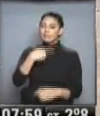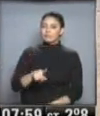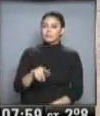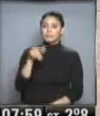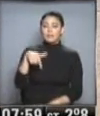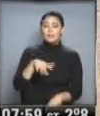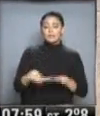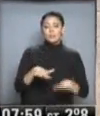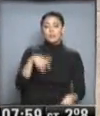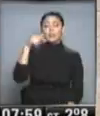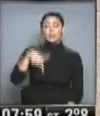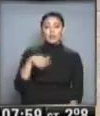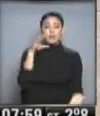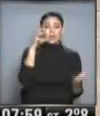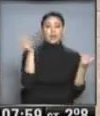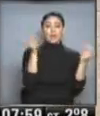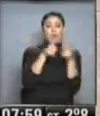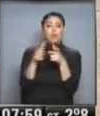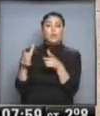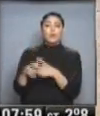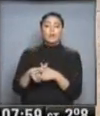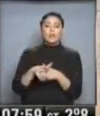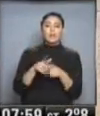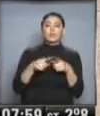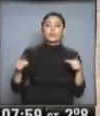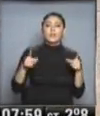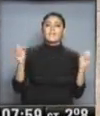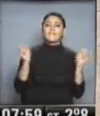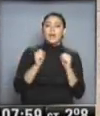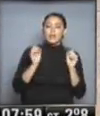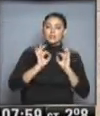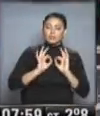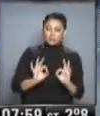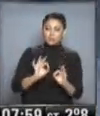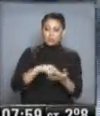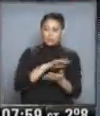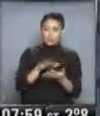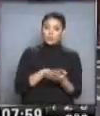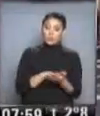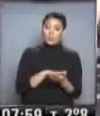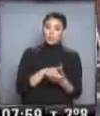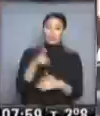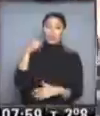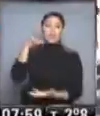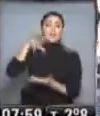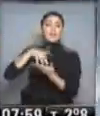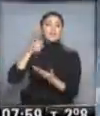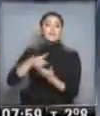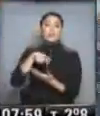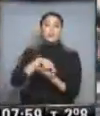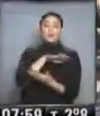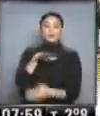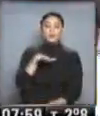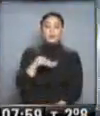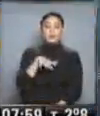se encuentran las colonias de vacaciones de invierno en la ciudad de Buenos Aires la defensora adjunta del pueblo de la ciudad de Buenos